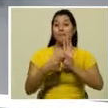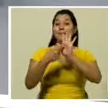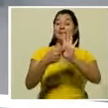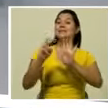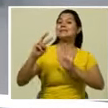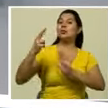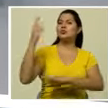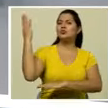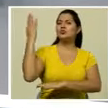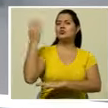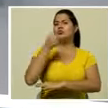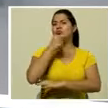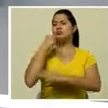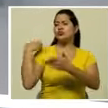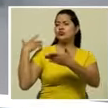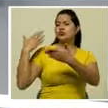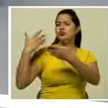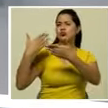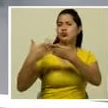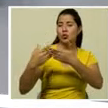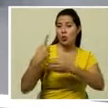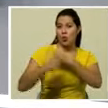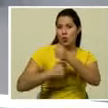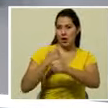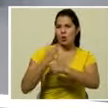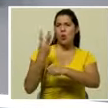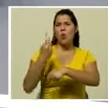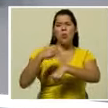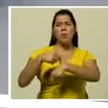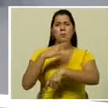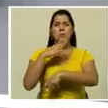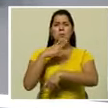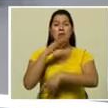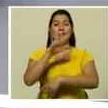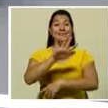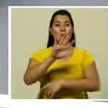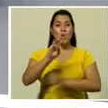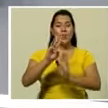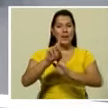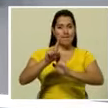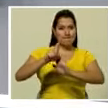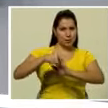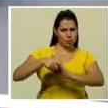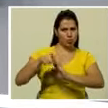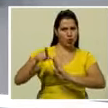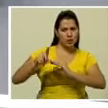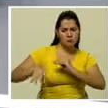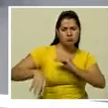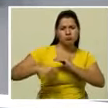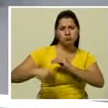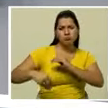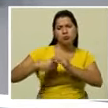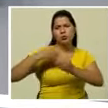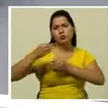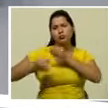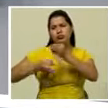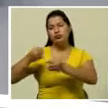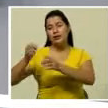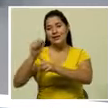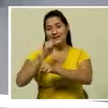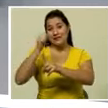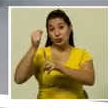Congreso. Con un discurso de 56 minutos de duración, el presidente hizo un repaso de cómo la situación fiscal